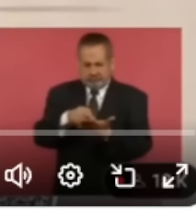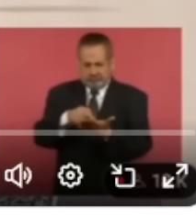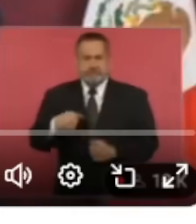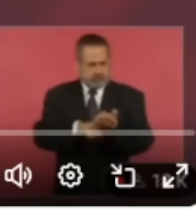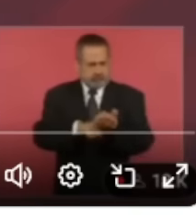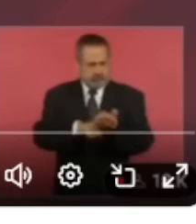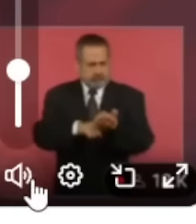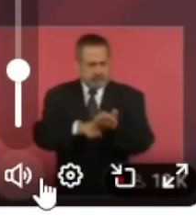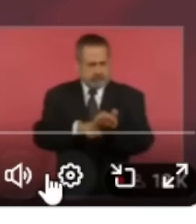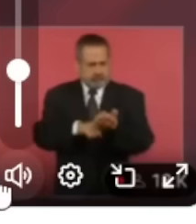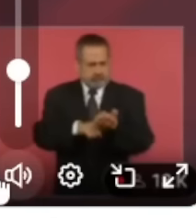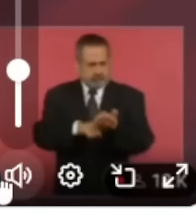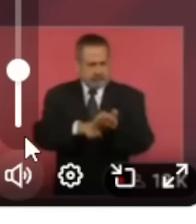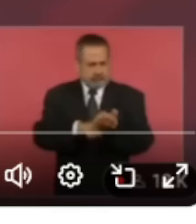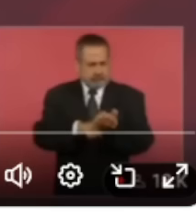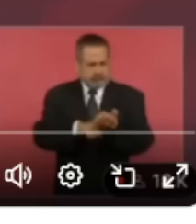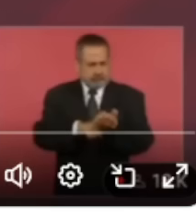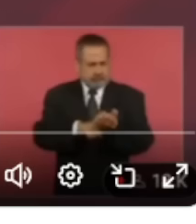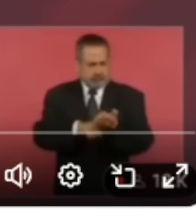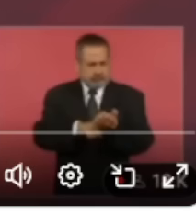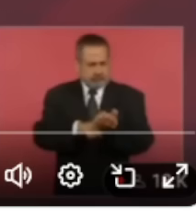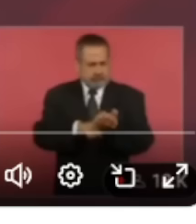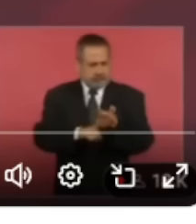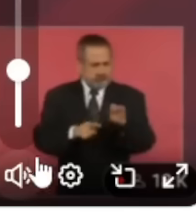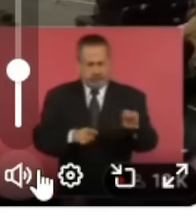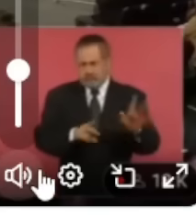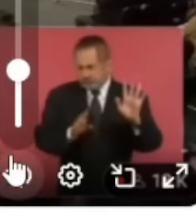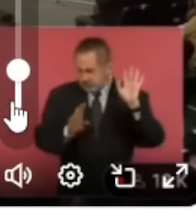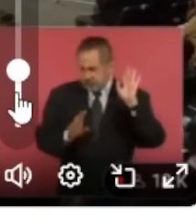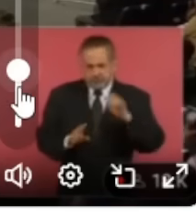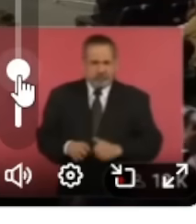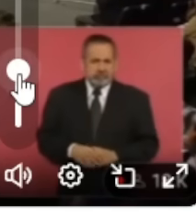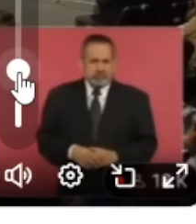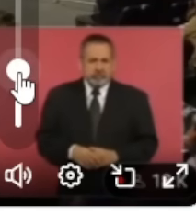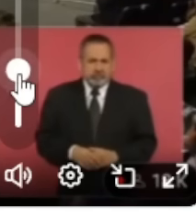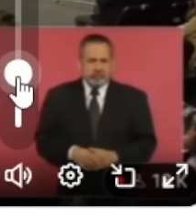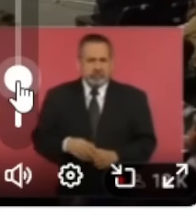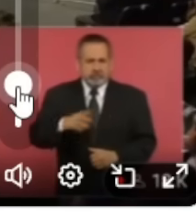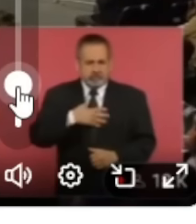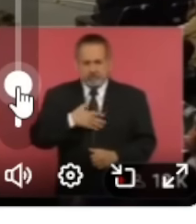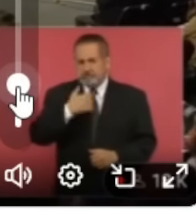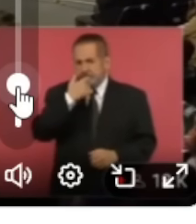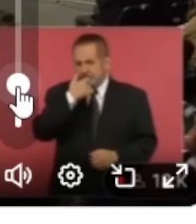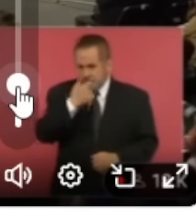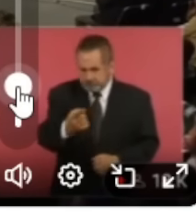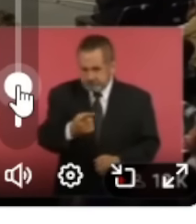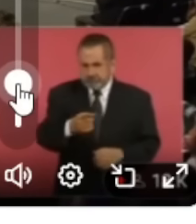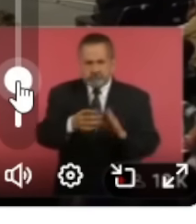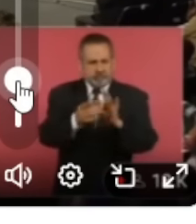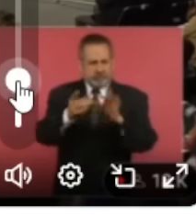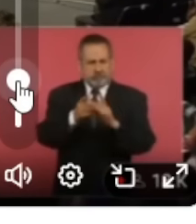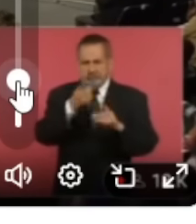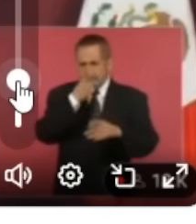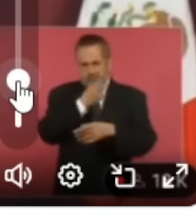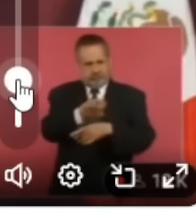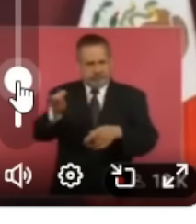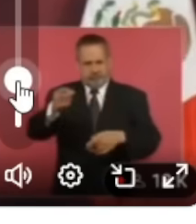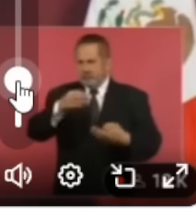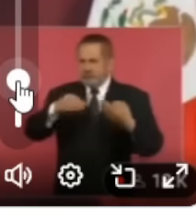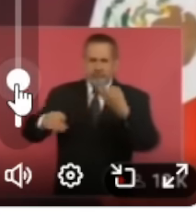los tiene pero eh con el Jesús en la boca pero yo quiero decirles aquí a todos